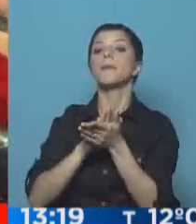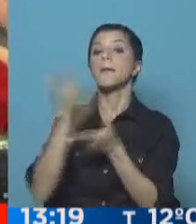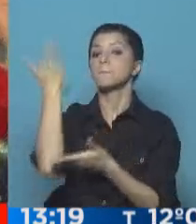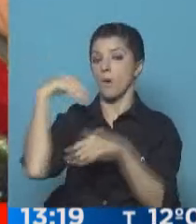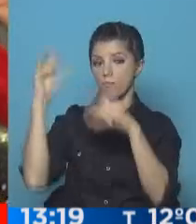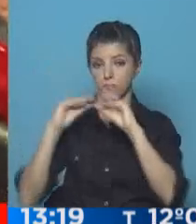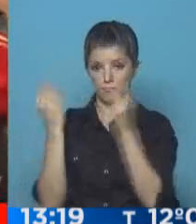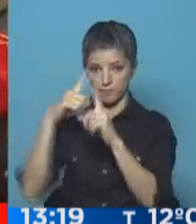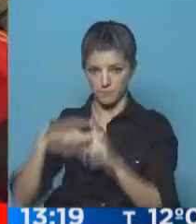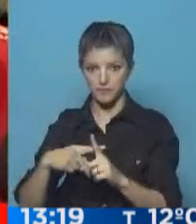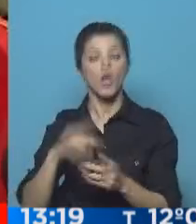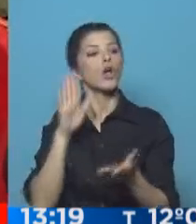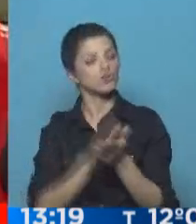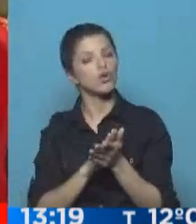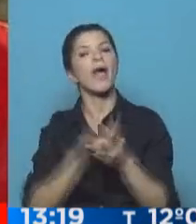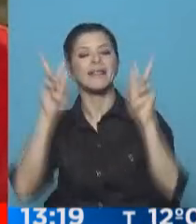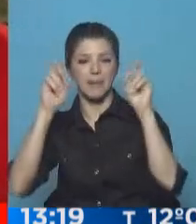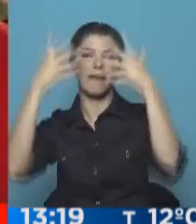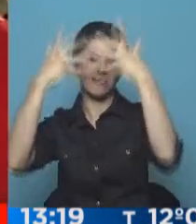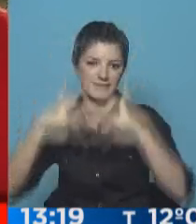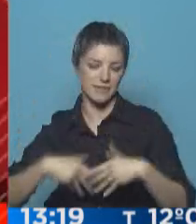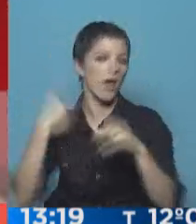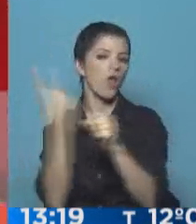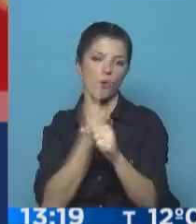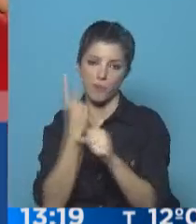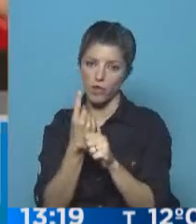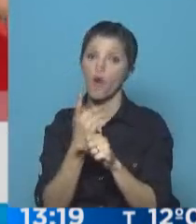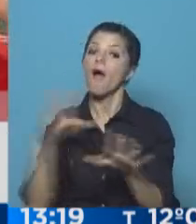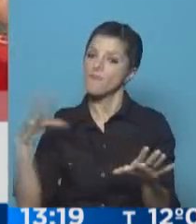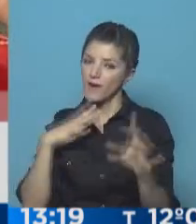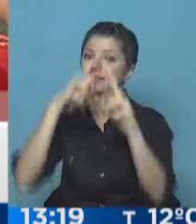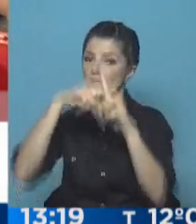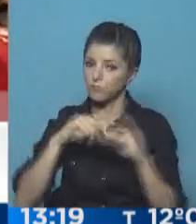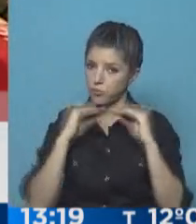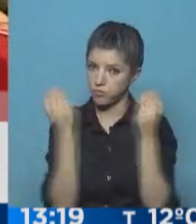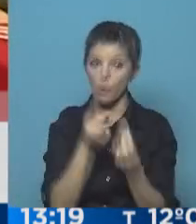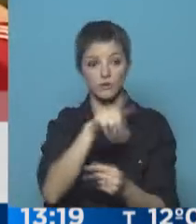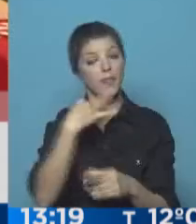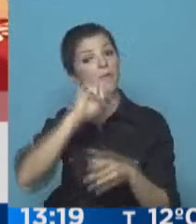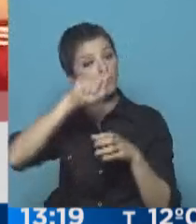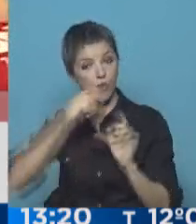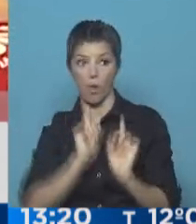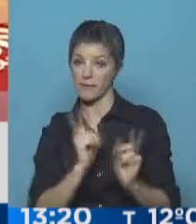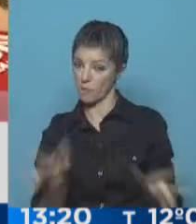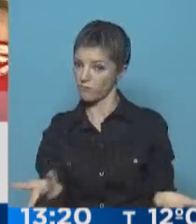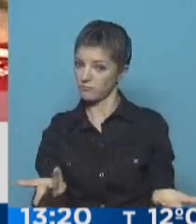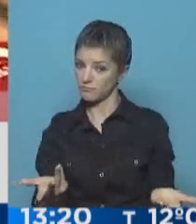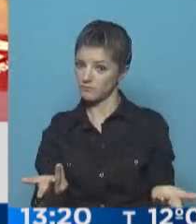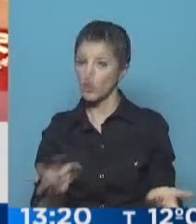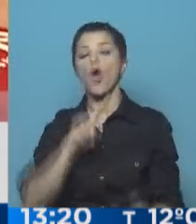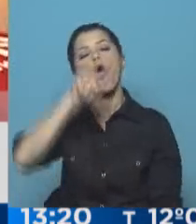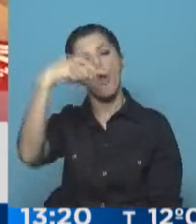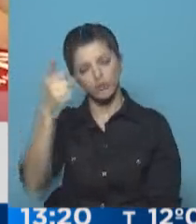No voy a analizar el tema del sistema cuando estábamos revisando el resultado. ¿Ustedes también les dieron tomar la misma sopa? No, sí, otro día. Otro